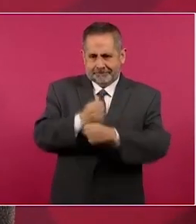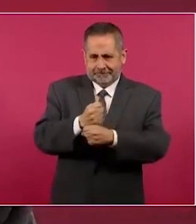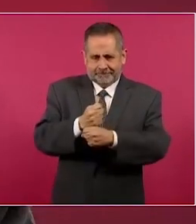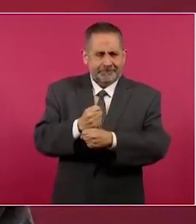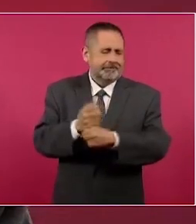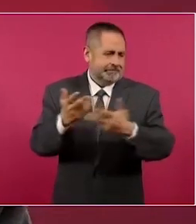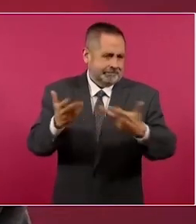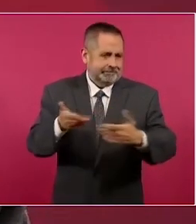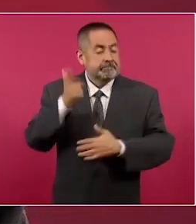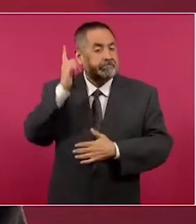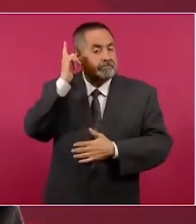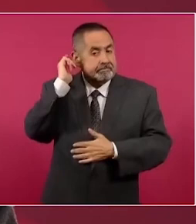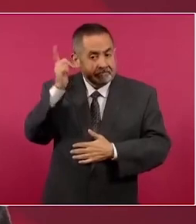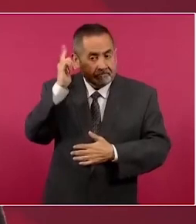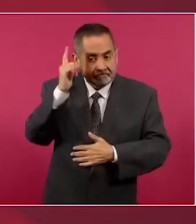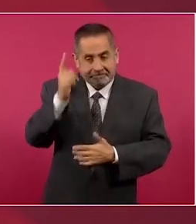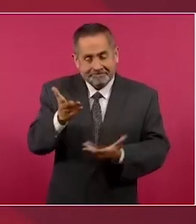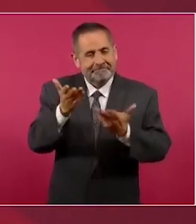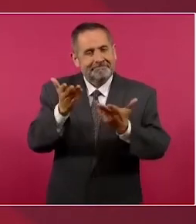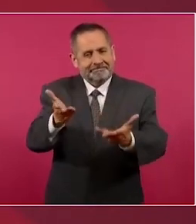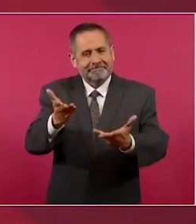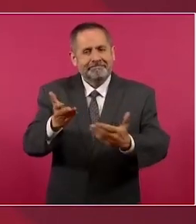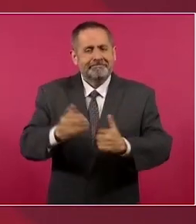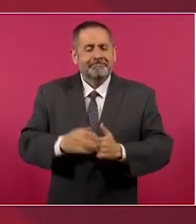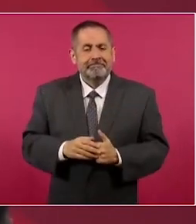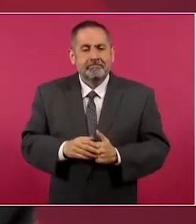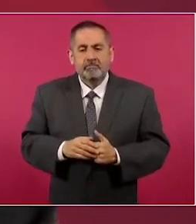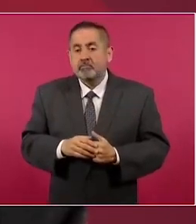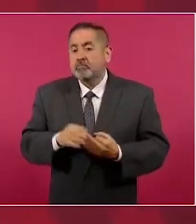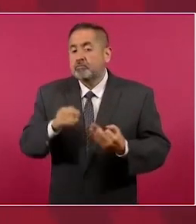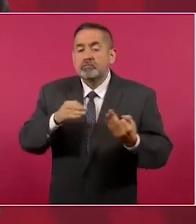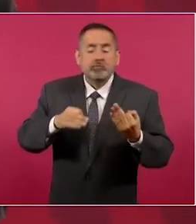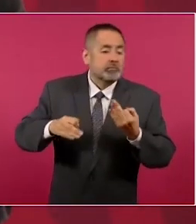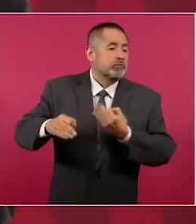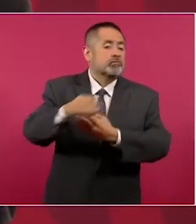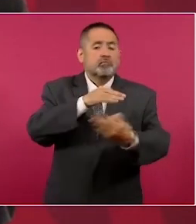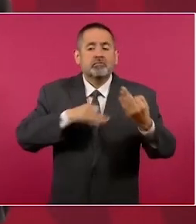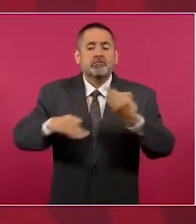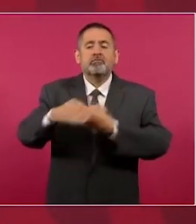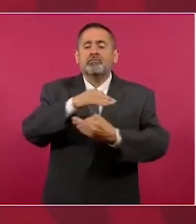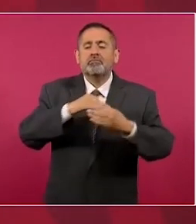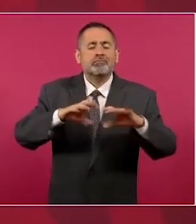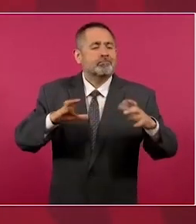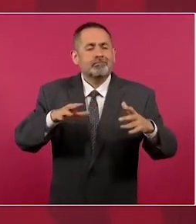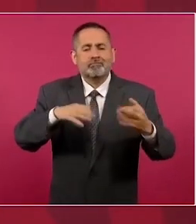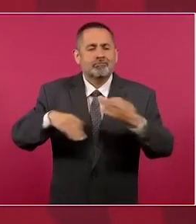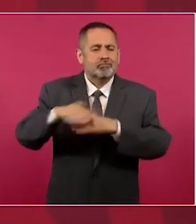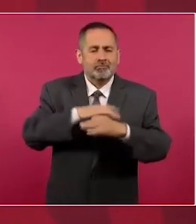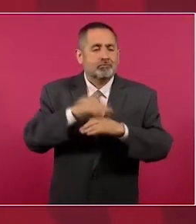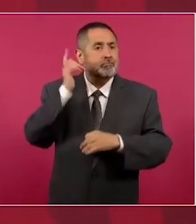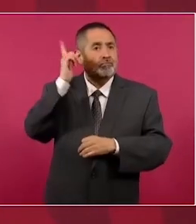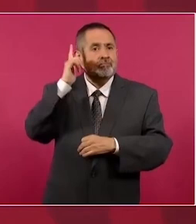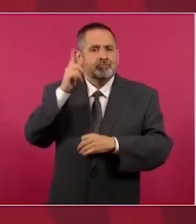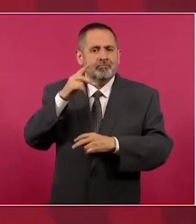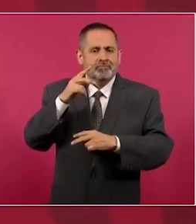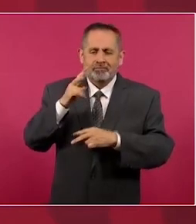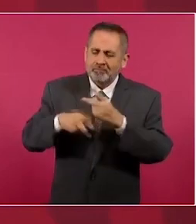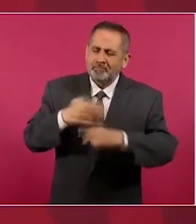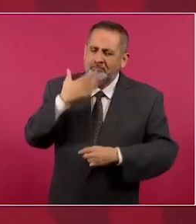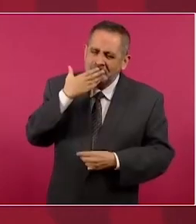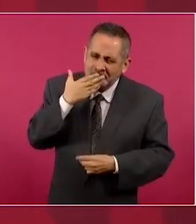Y deseo que a todos nos vaya bien,